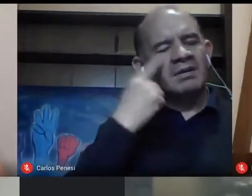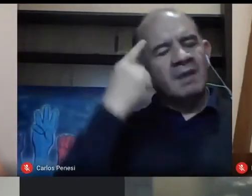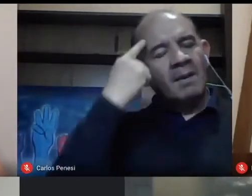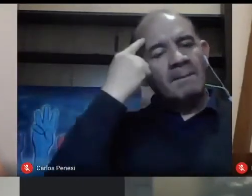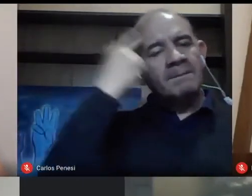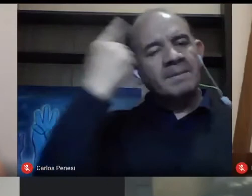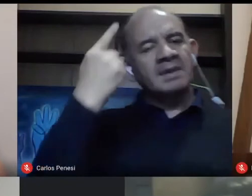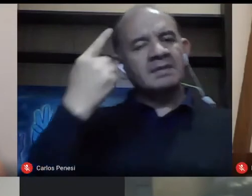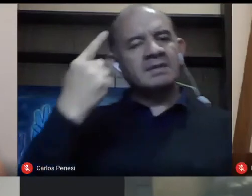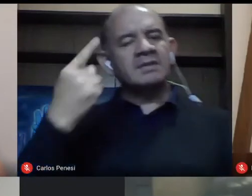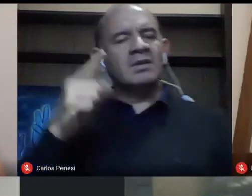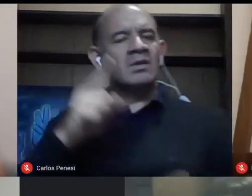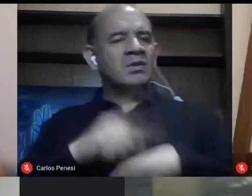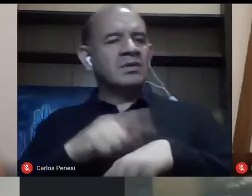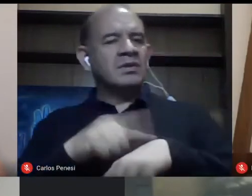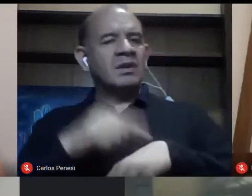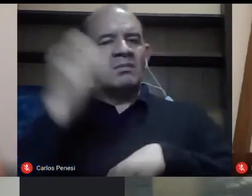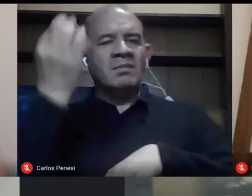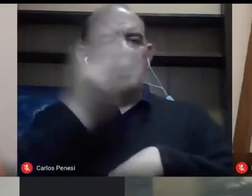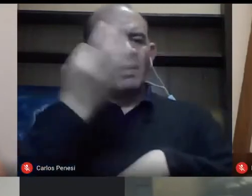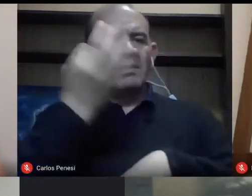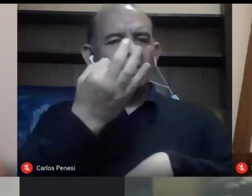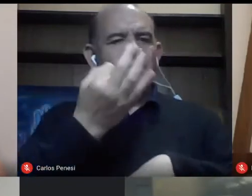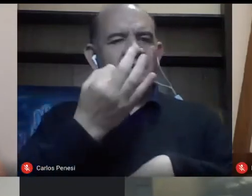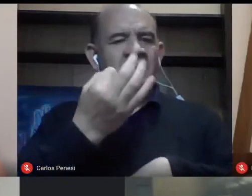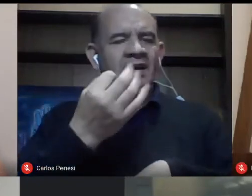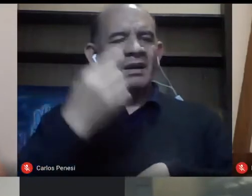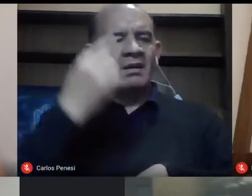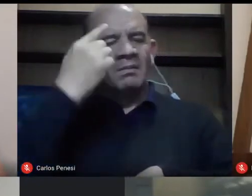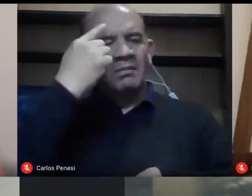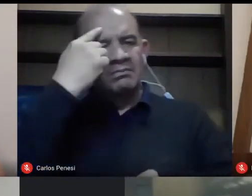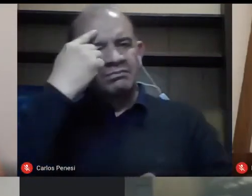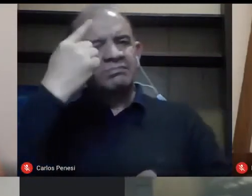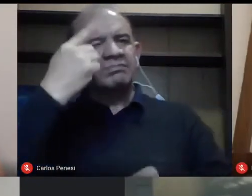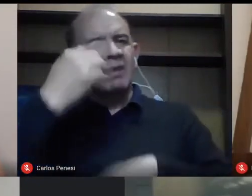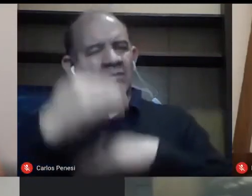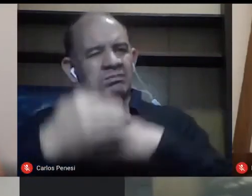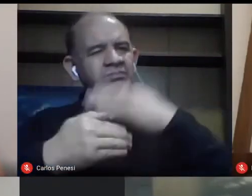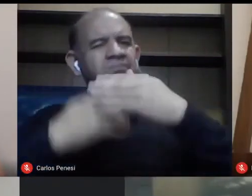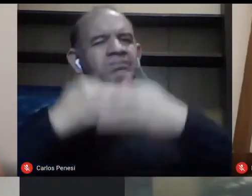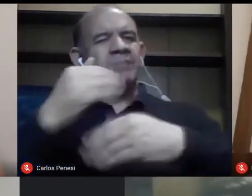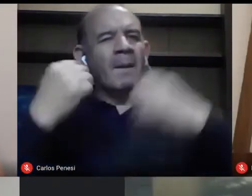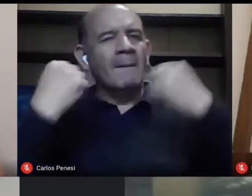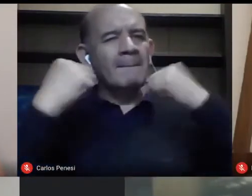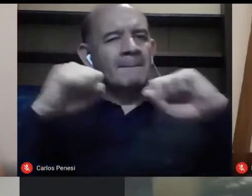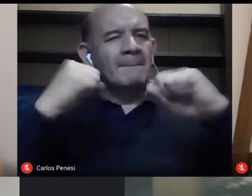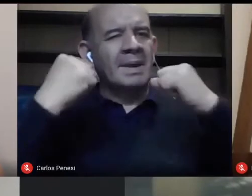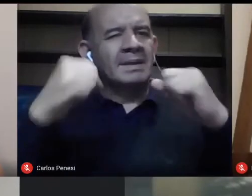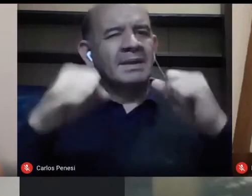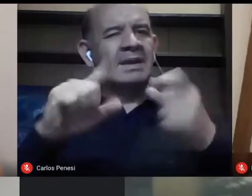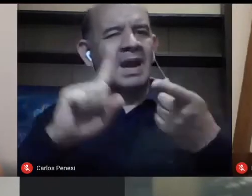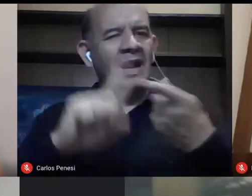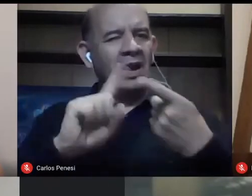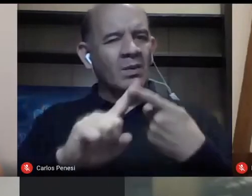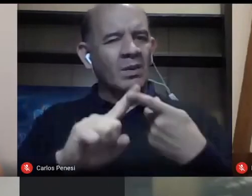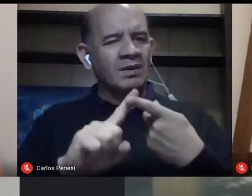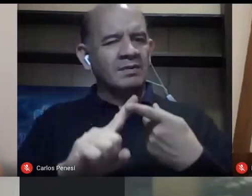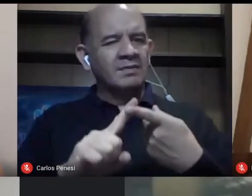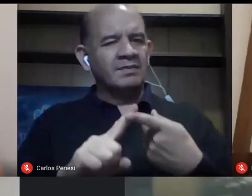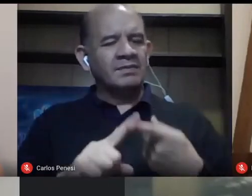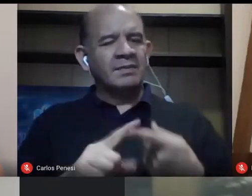momento especial e ideal para hacerlo. Creo que hay una frase de